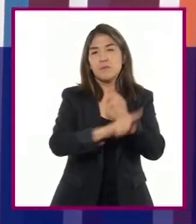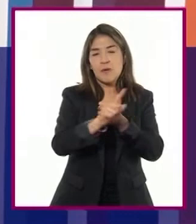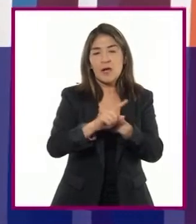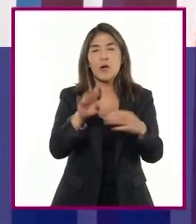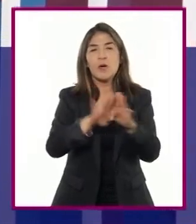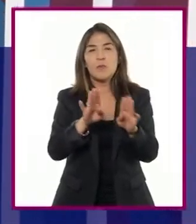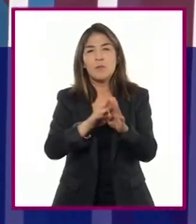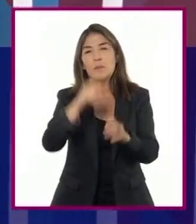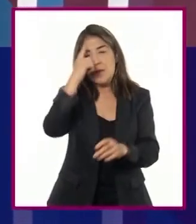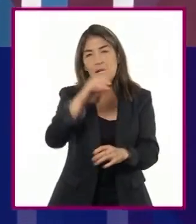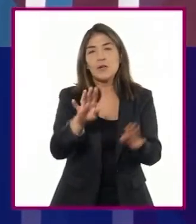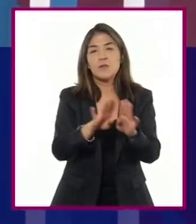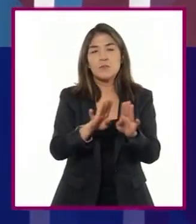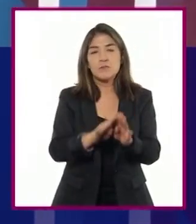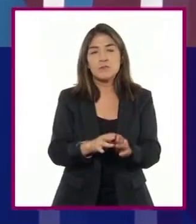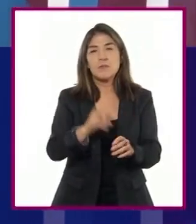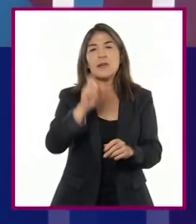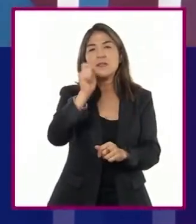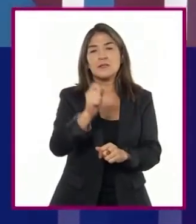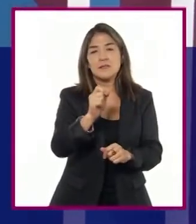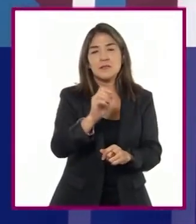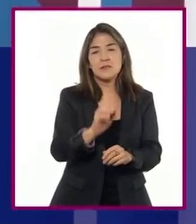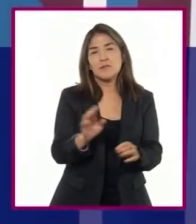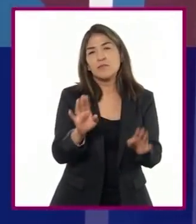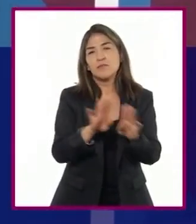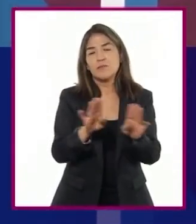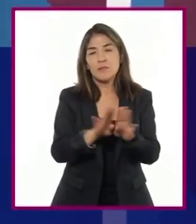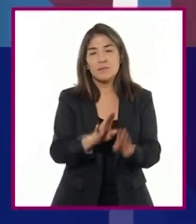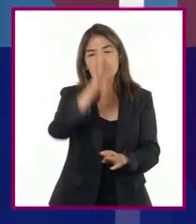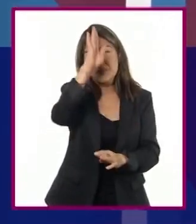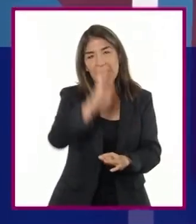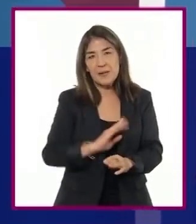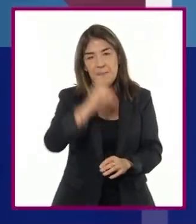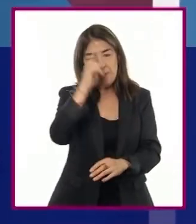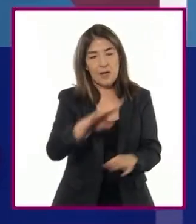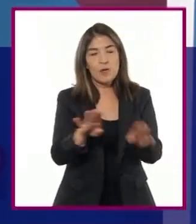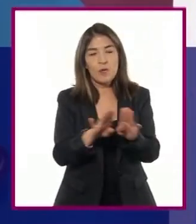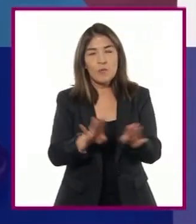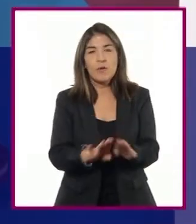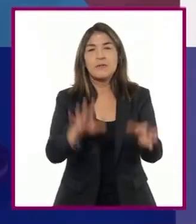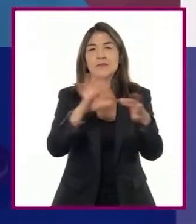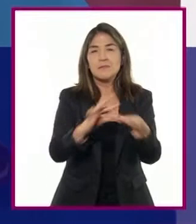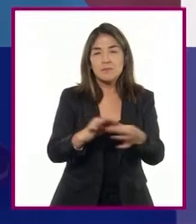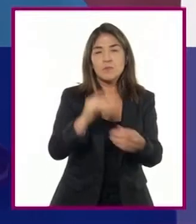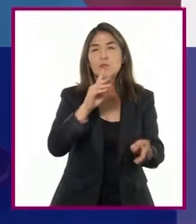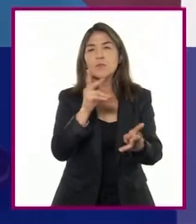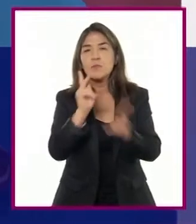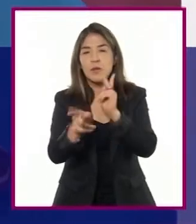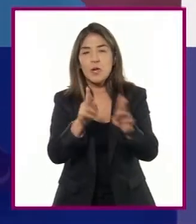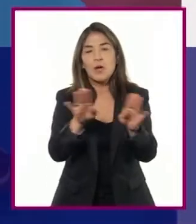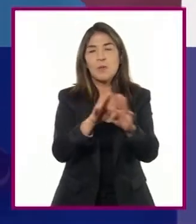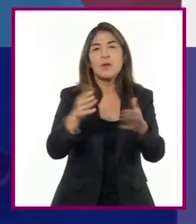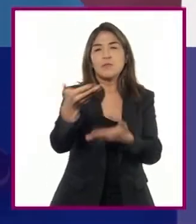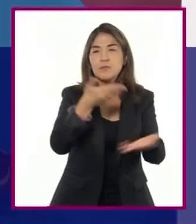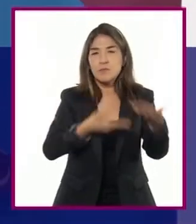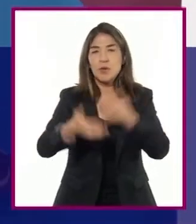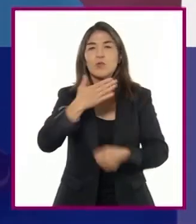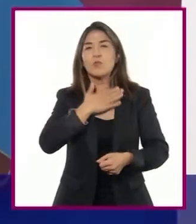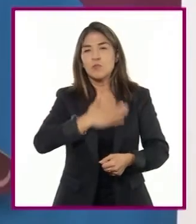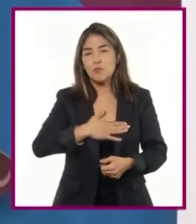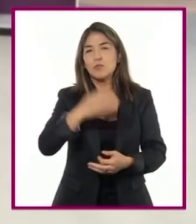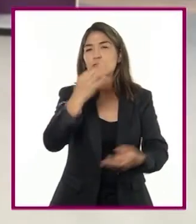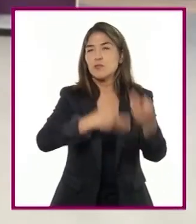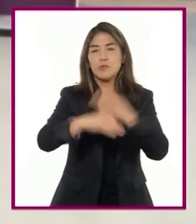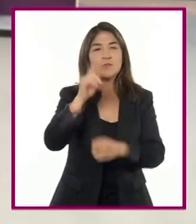mediación como recurso que permite intervenir entre personas, grupos y de esa manera encontrar soluciones justas para todas y